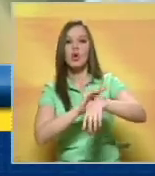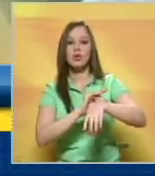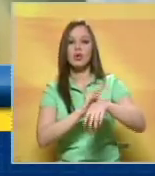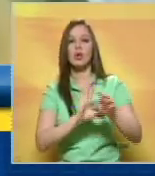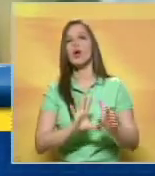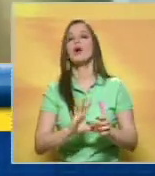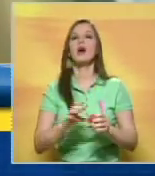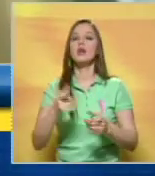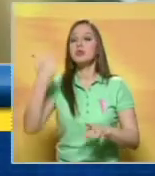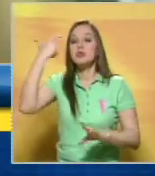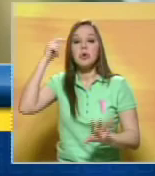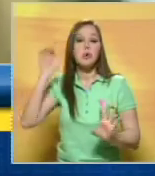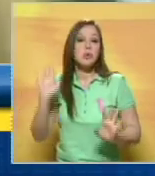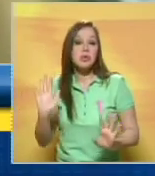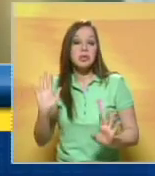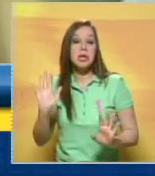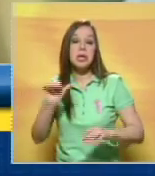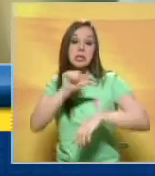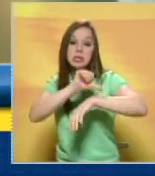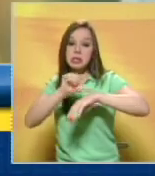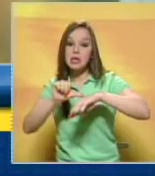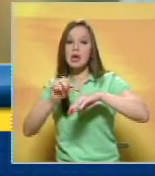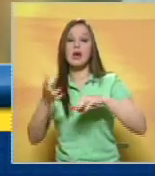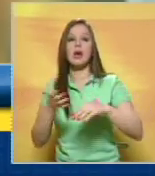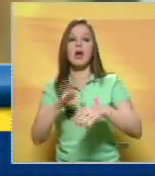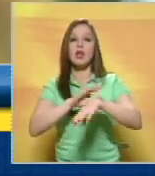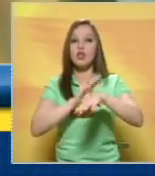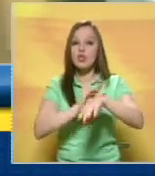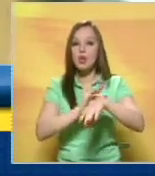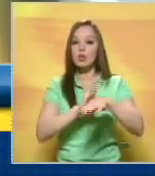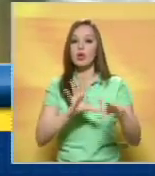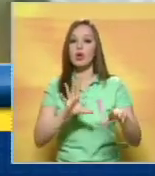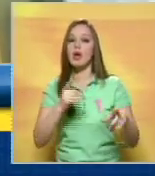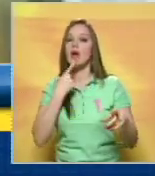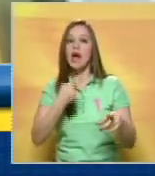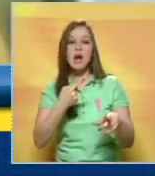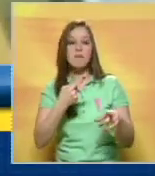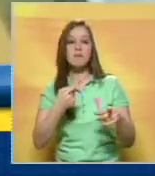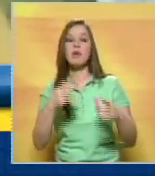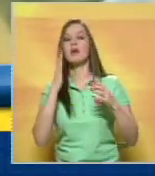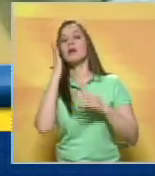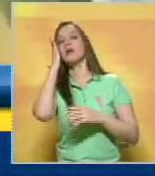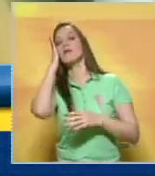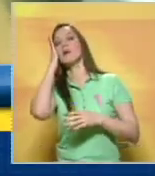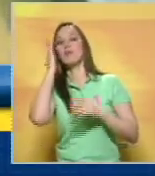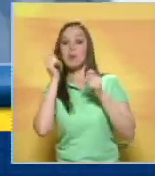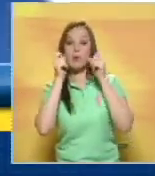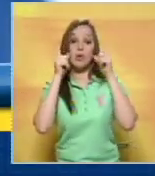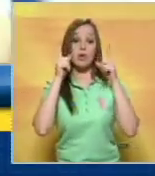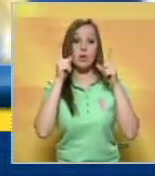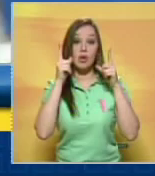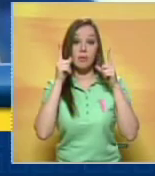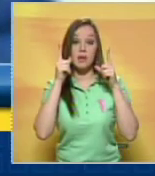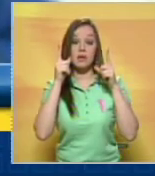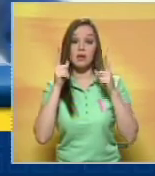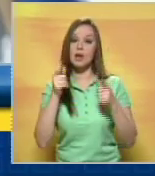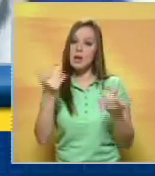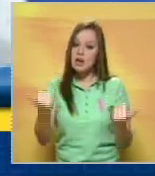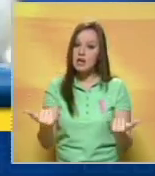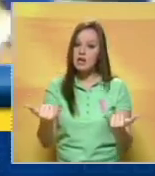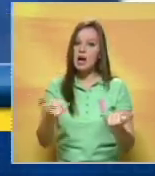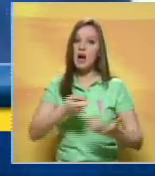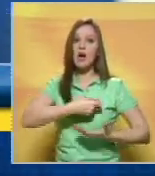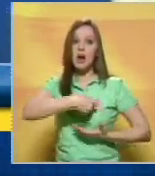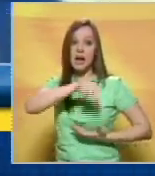si era doctor. A mí primero me durmieron y después, cuando me desperté ya. ¿Y ahora en España te lo